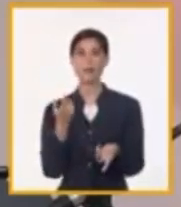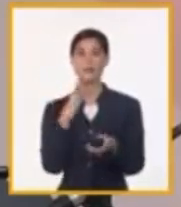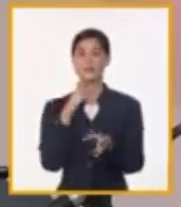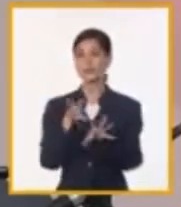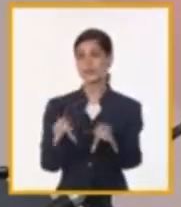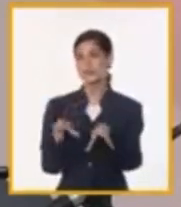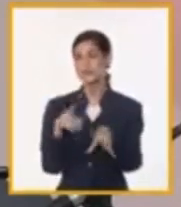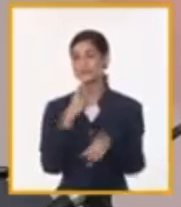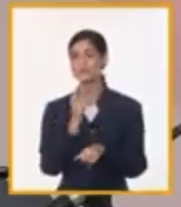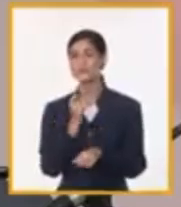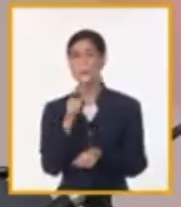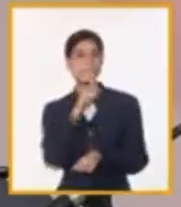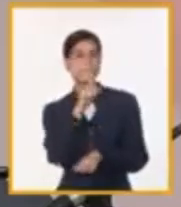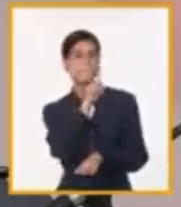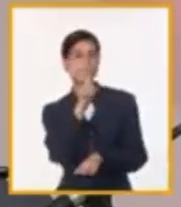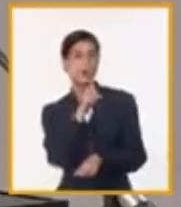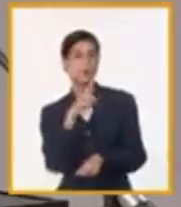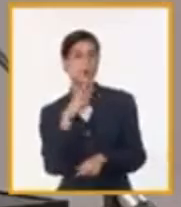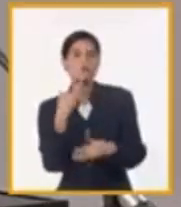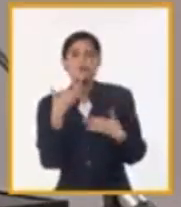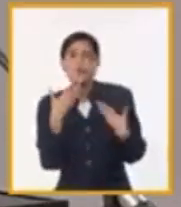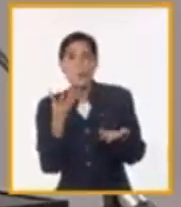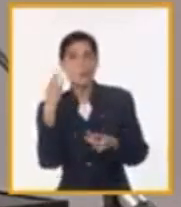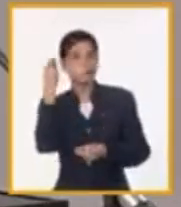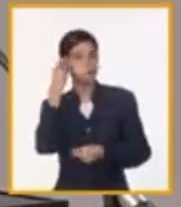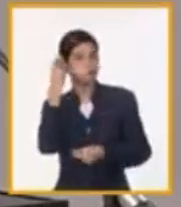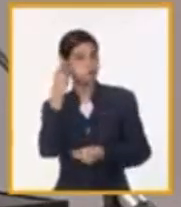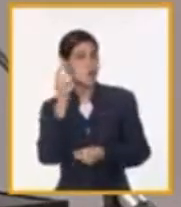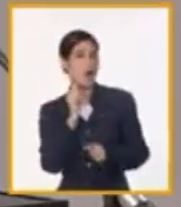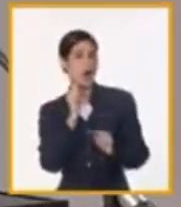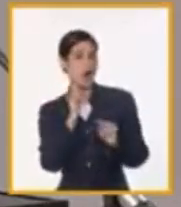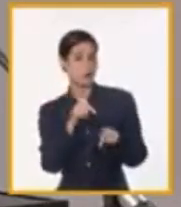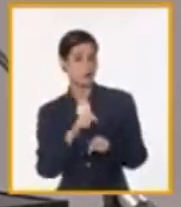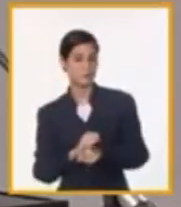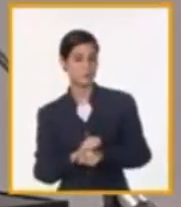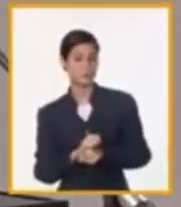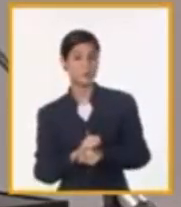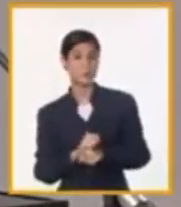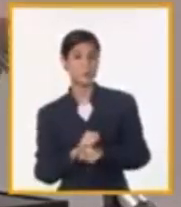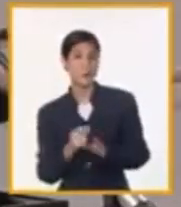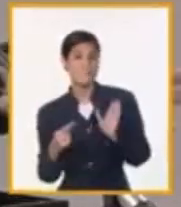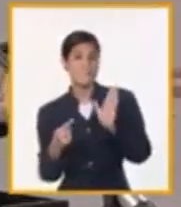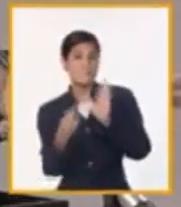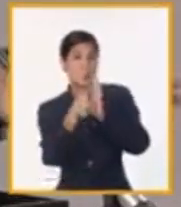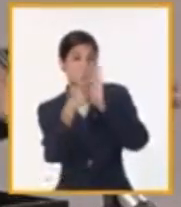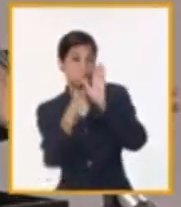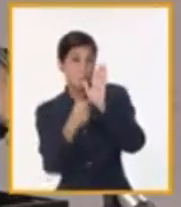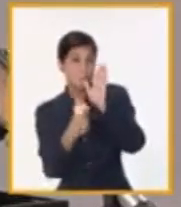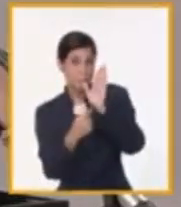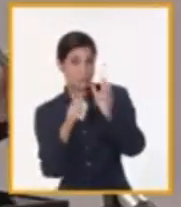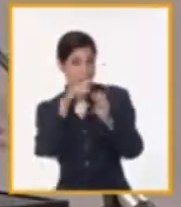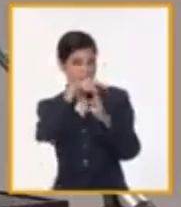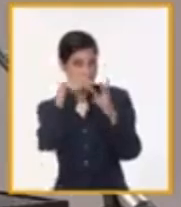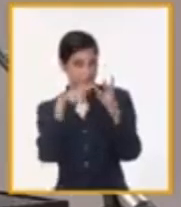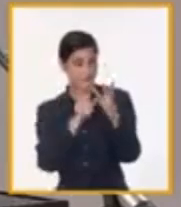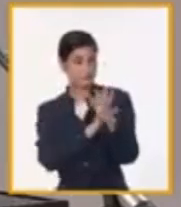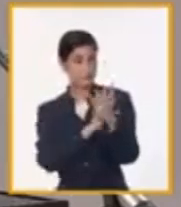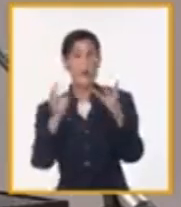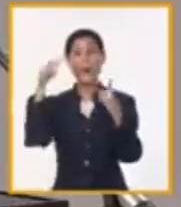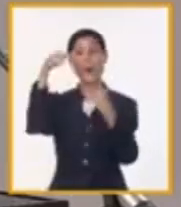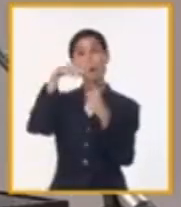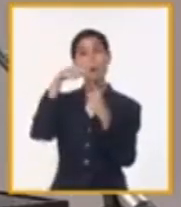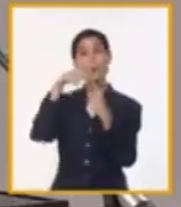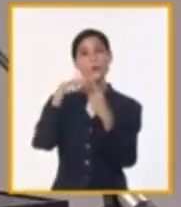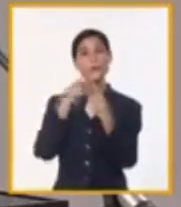Ecuador en torno a esto Mira yo creo que hay tres puntos principales que tocar sobre el tema de Ecuador primero la crisis energética que está viviendo ahora